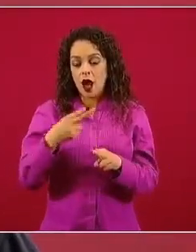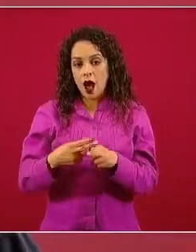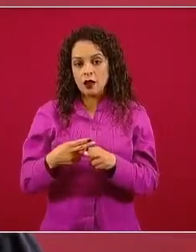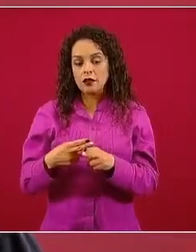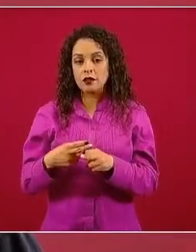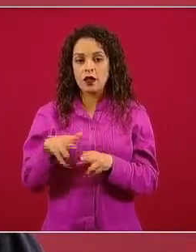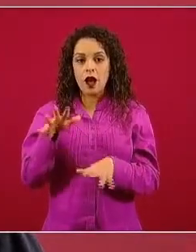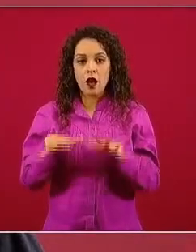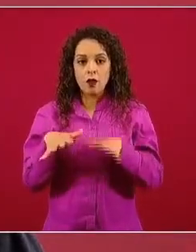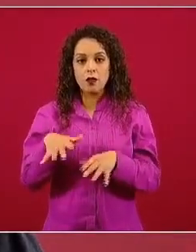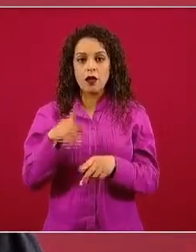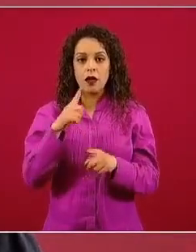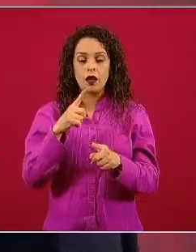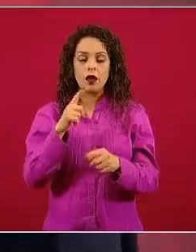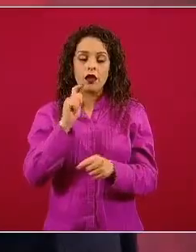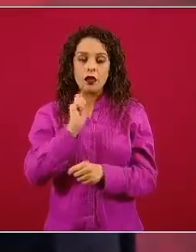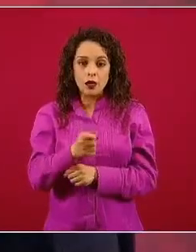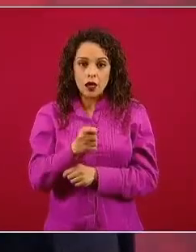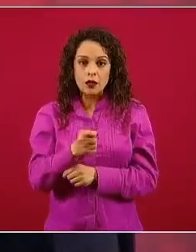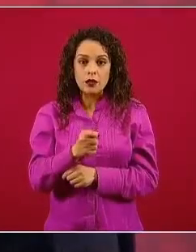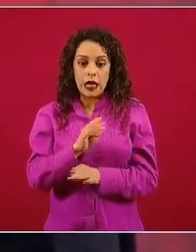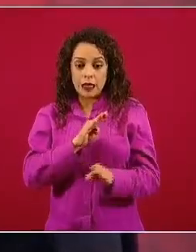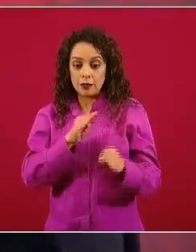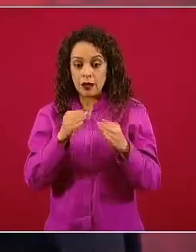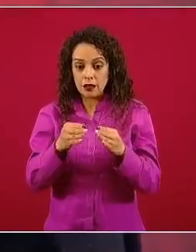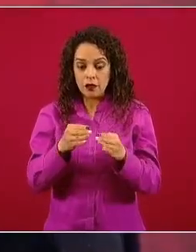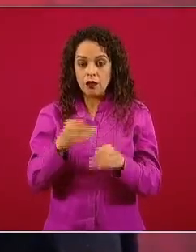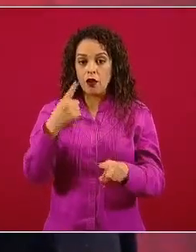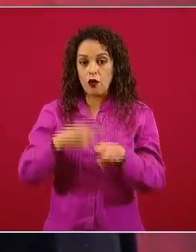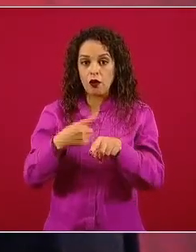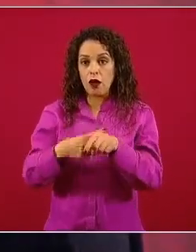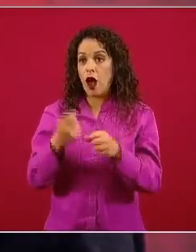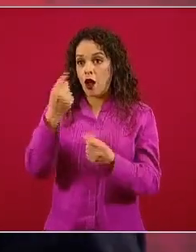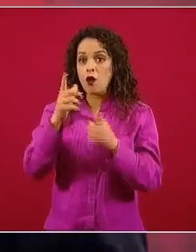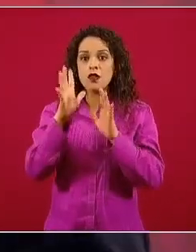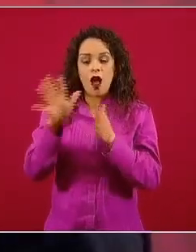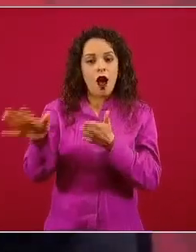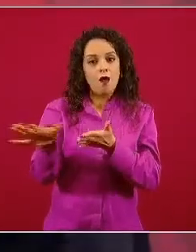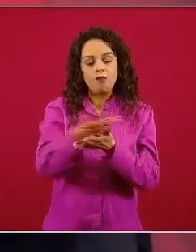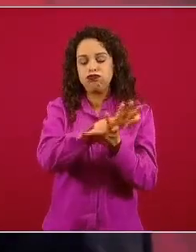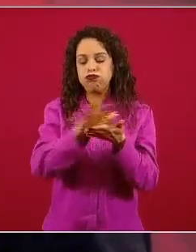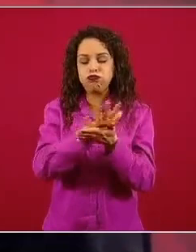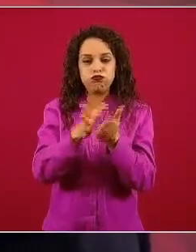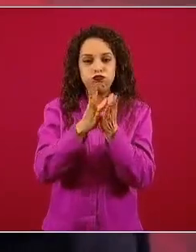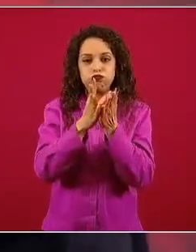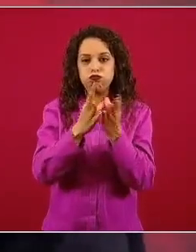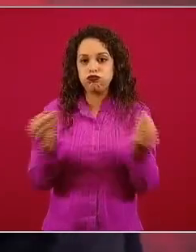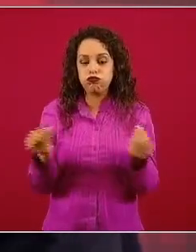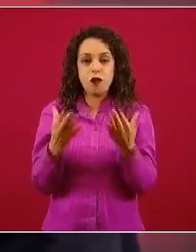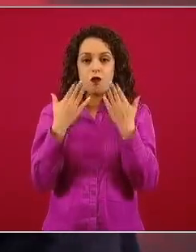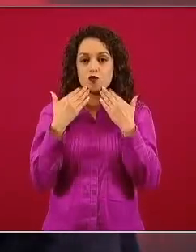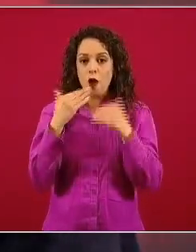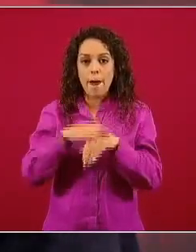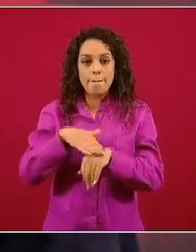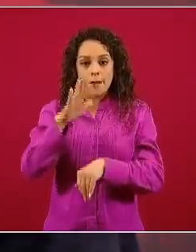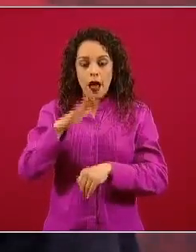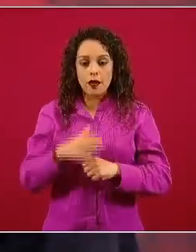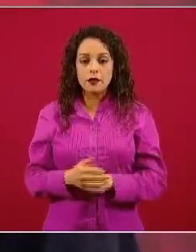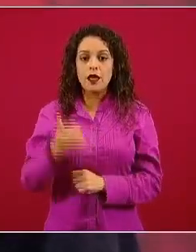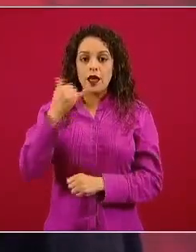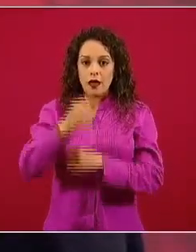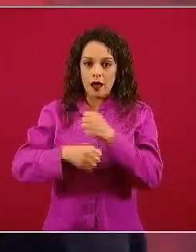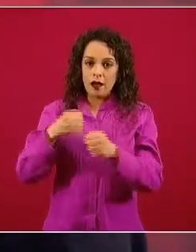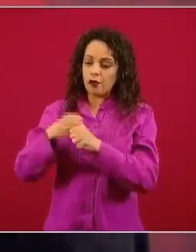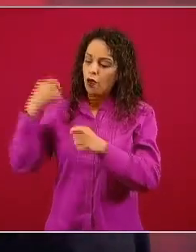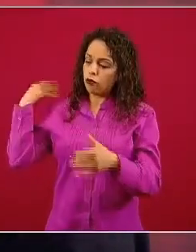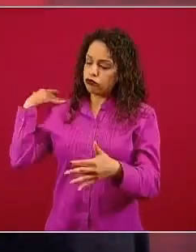a su erradicación, la seguridad que las mismas han demostrado en el transcurso del tiempo,